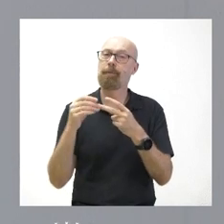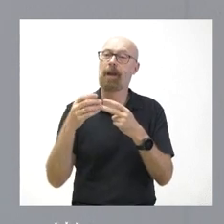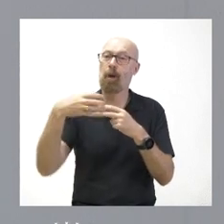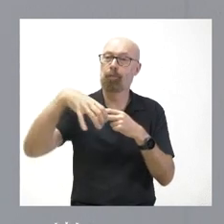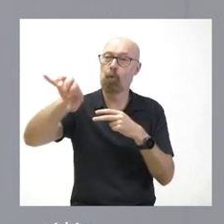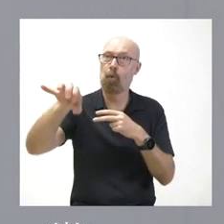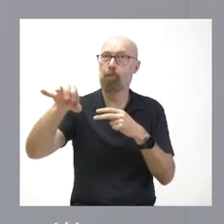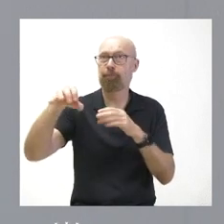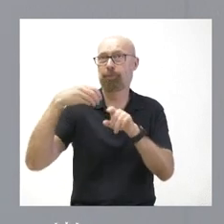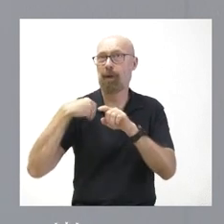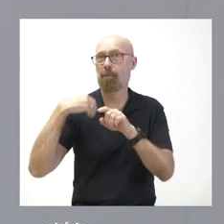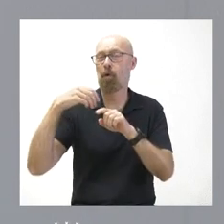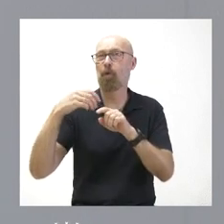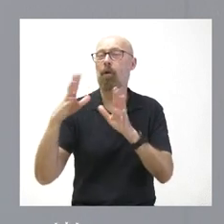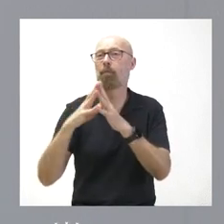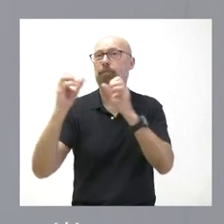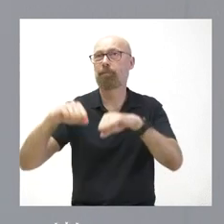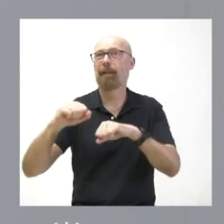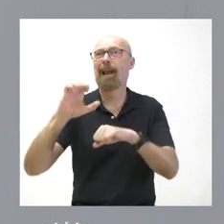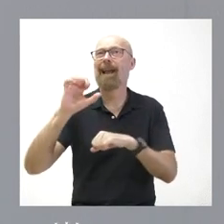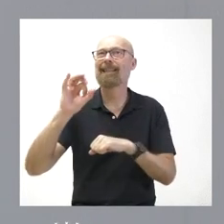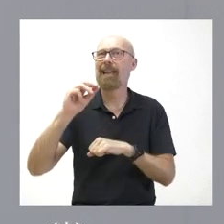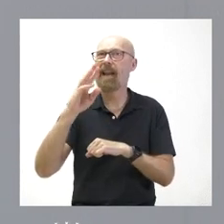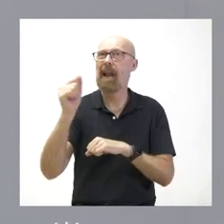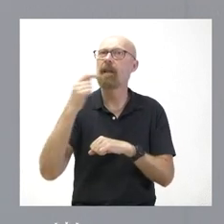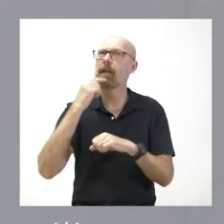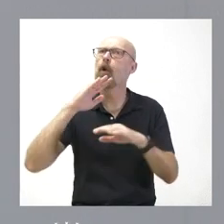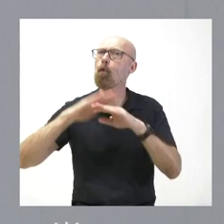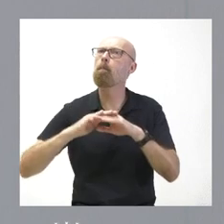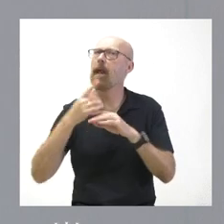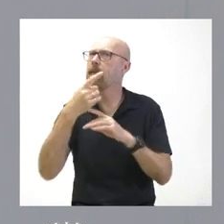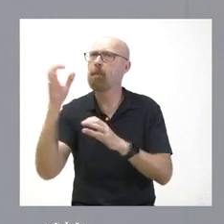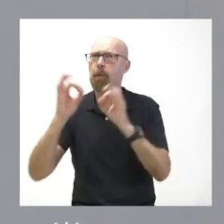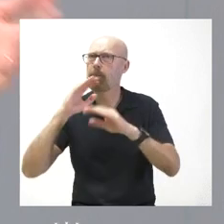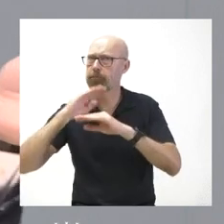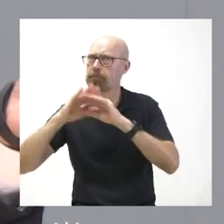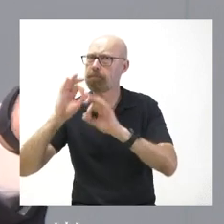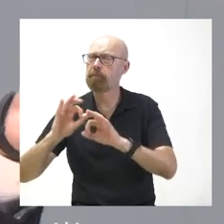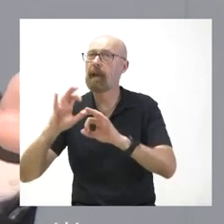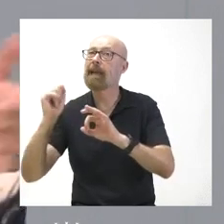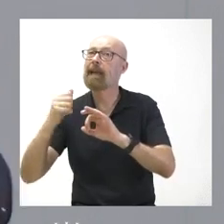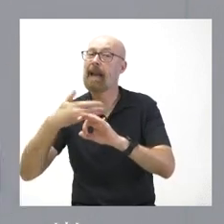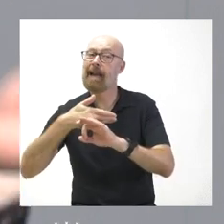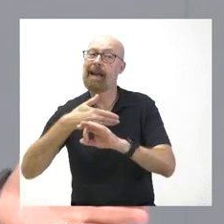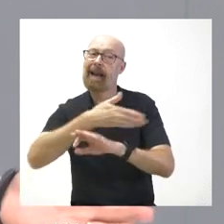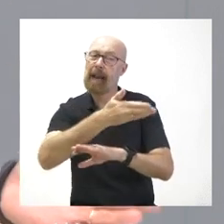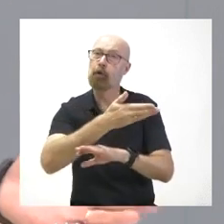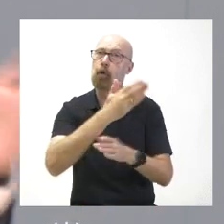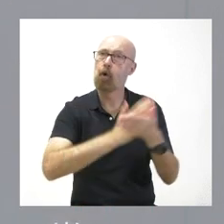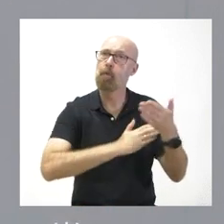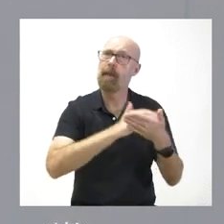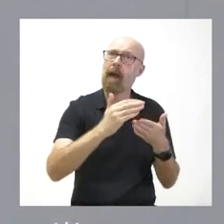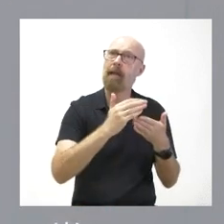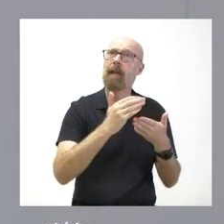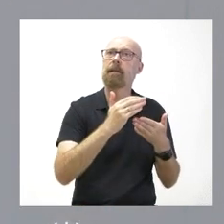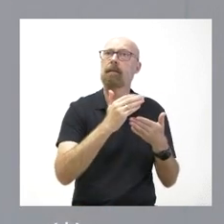ha firmado con esqua republicana de Cataluña él lo va a cumplir al 100% Y además aseguraba que al resto de las comunidades autónomas tendrían más recursos en